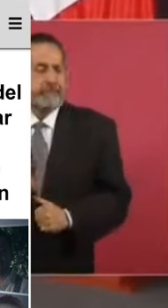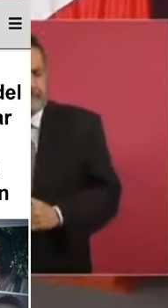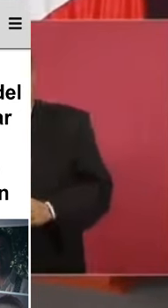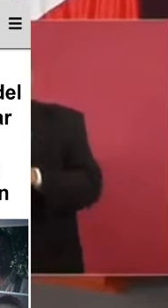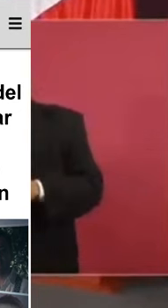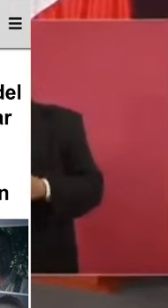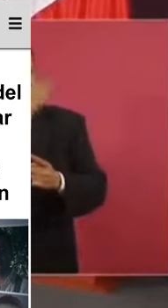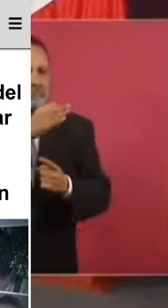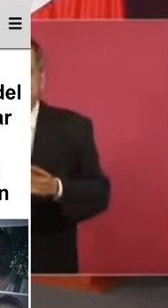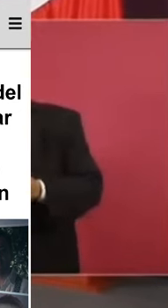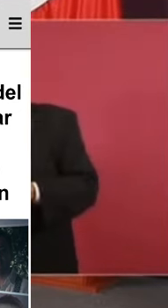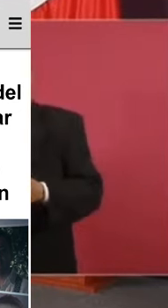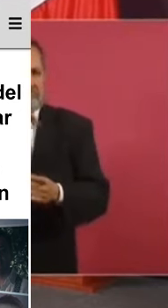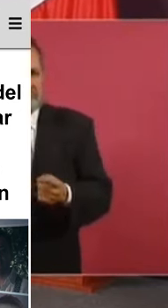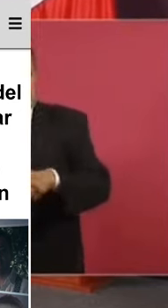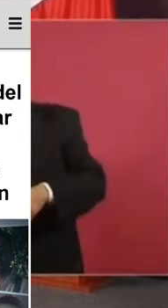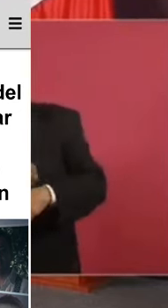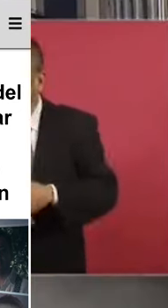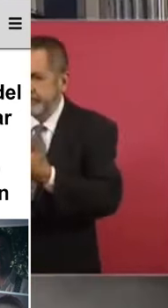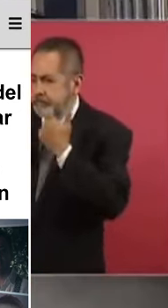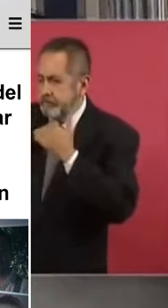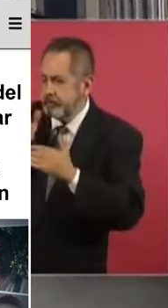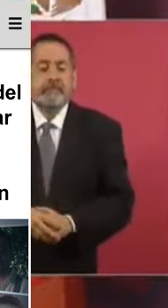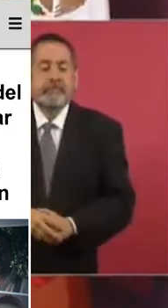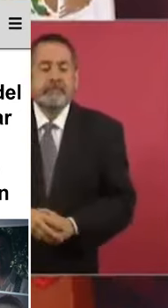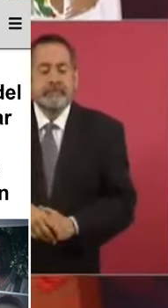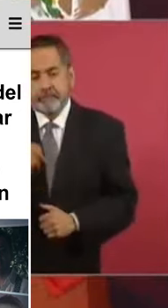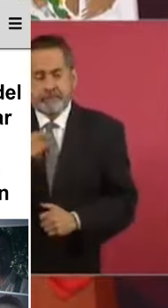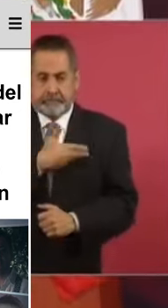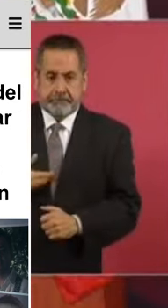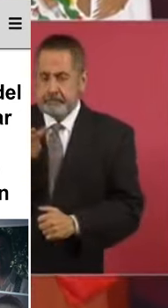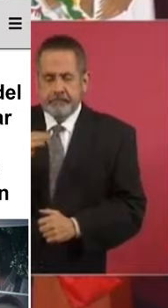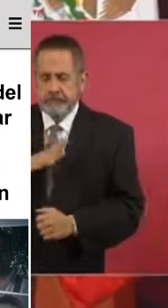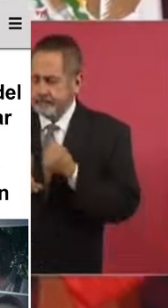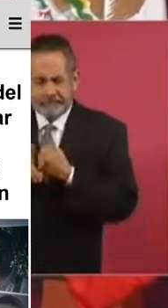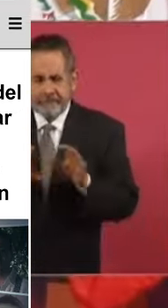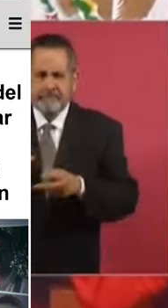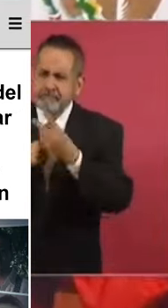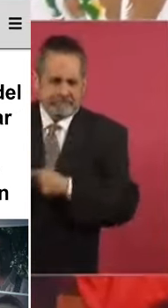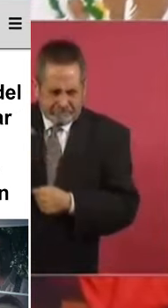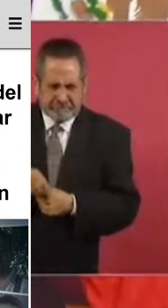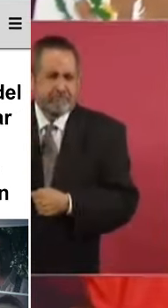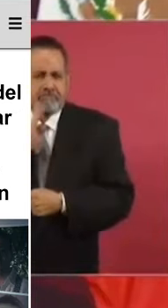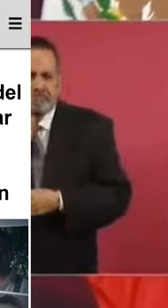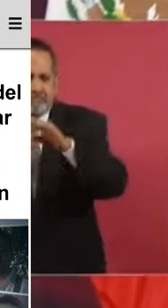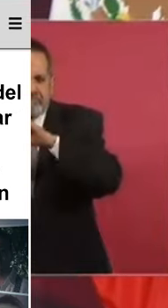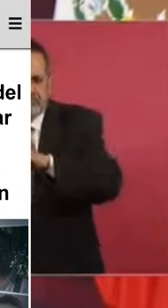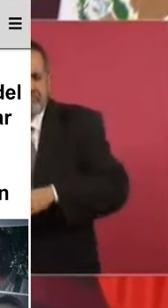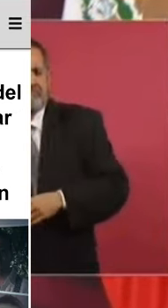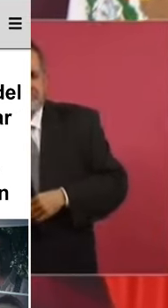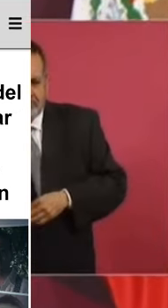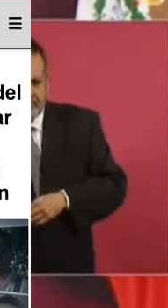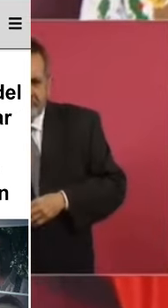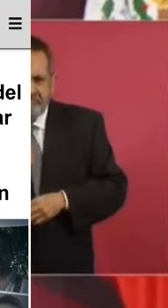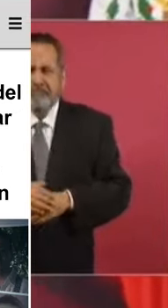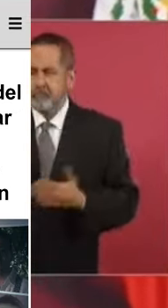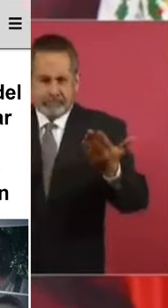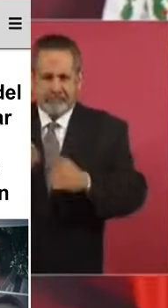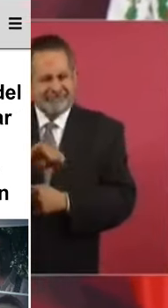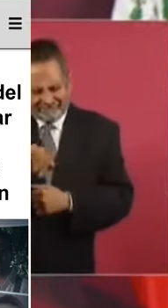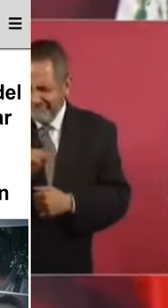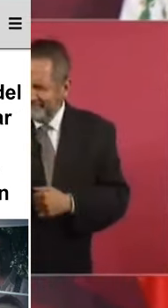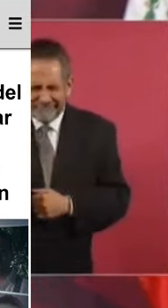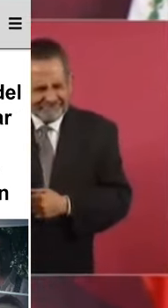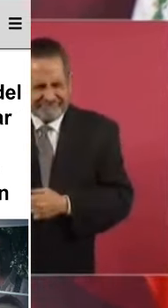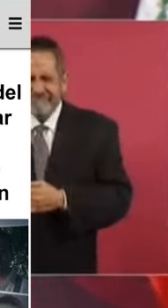da por válido el otro? No ha presentado pruebas. Justo, la gente debe de leer los dos. No hay ningún problema. Que vengan, que presenten las pruebas. Sí, para que haya las dos partes. No hay